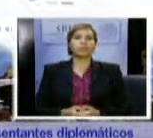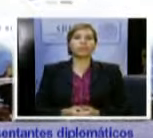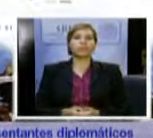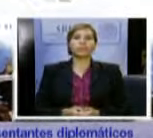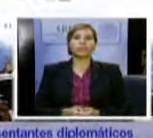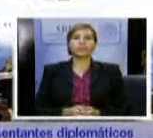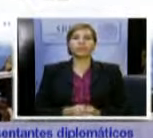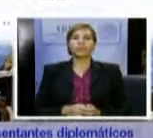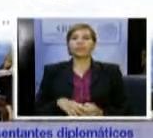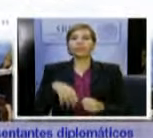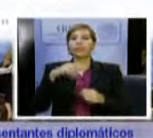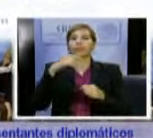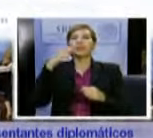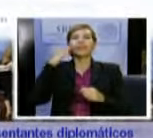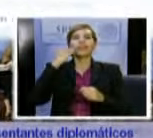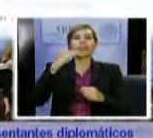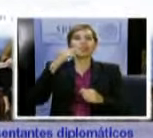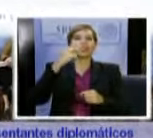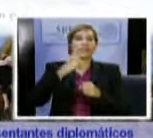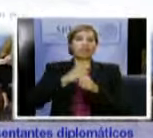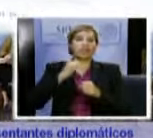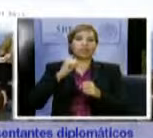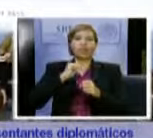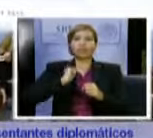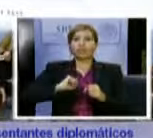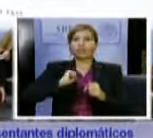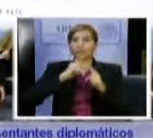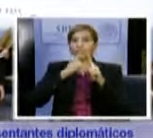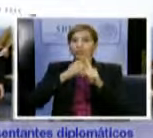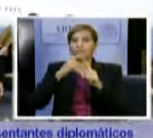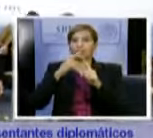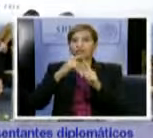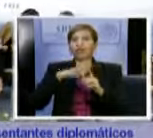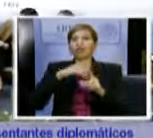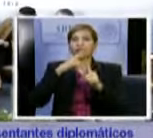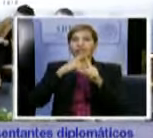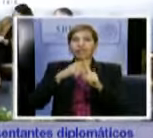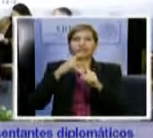la segunda parte del siglo XIX empieza a haber una gran migración